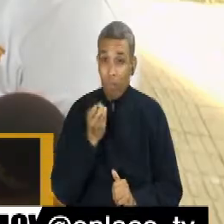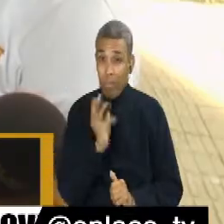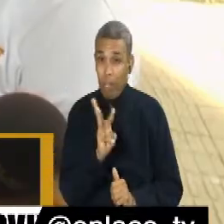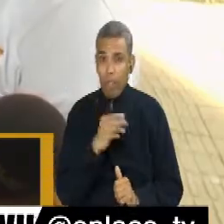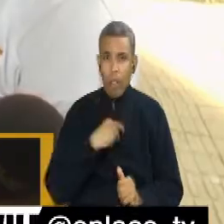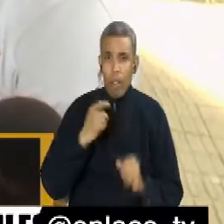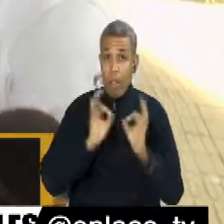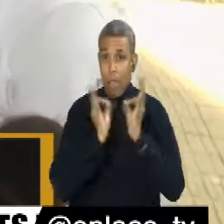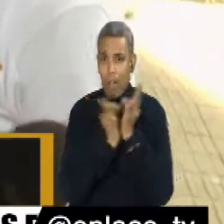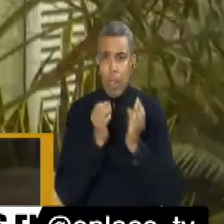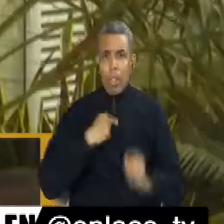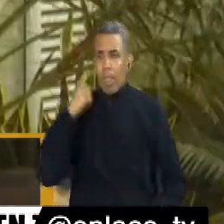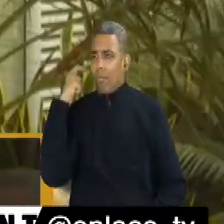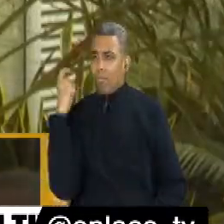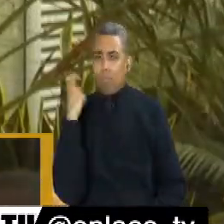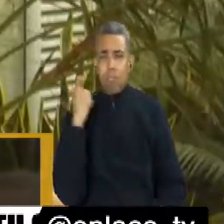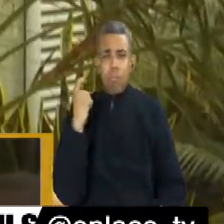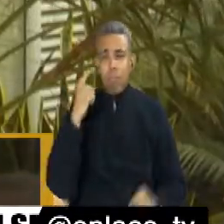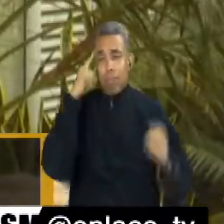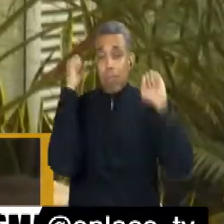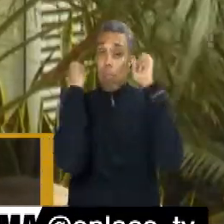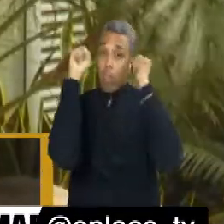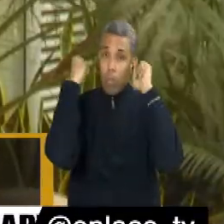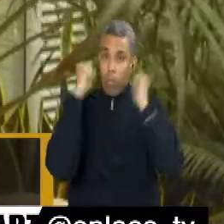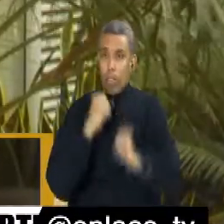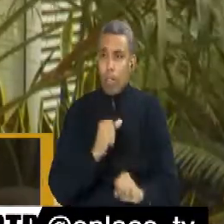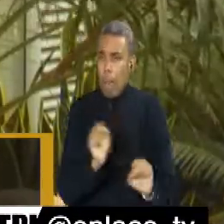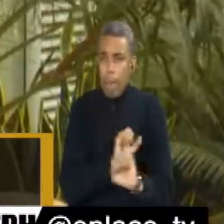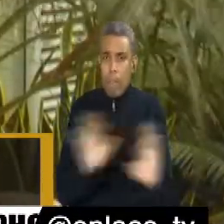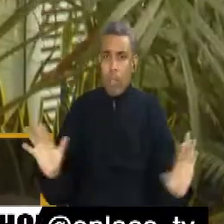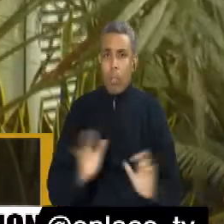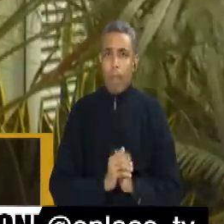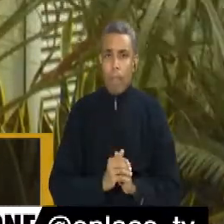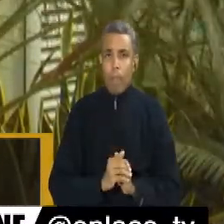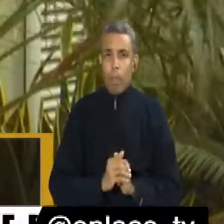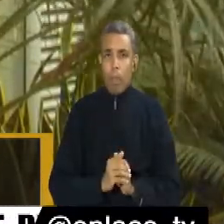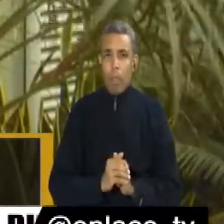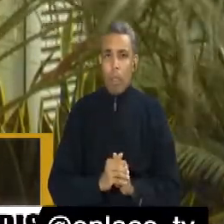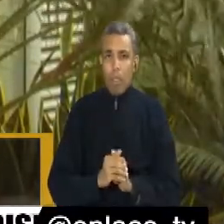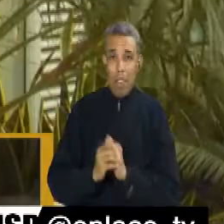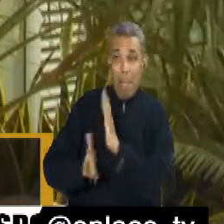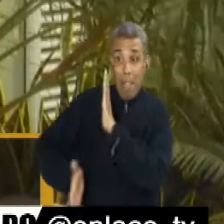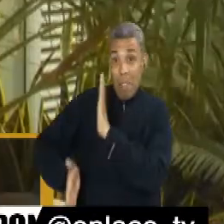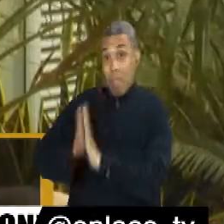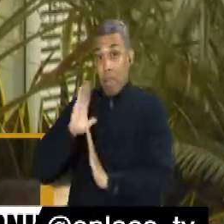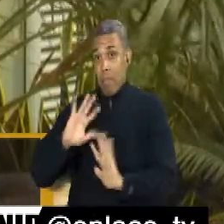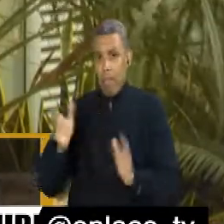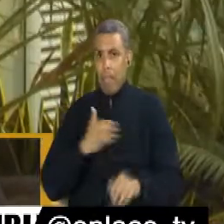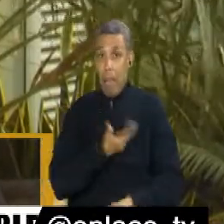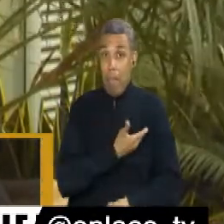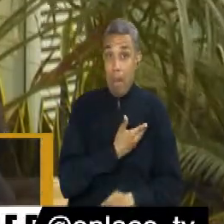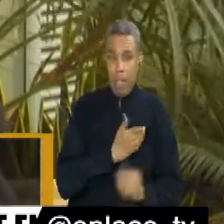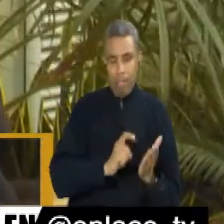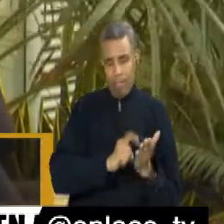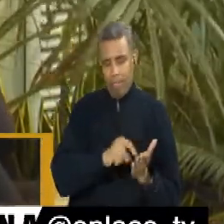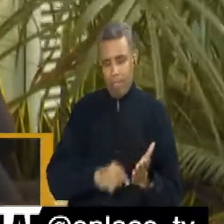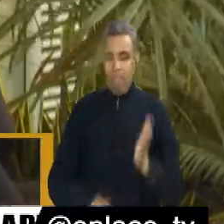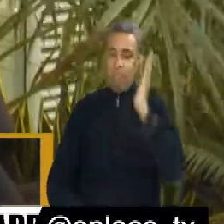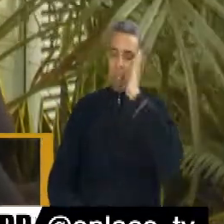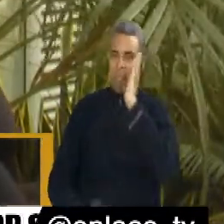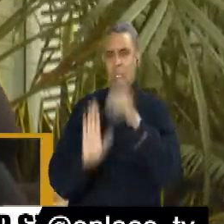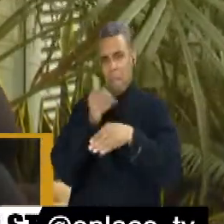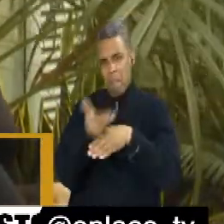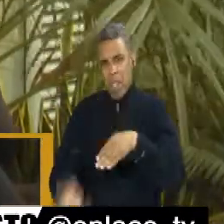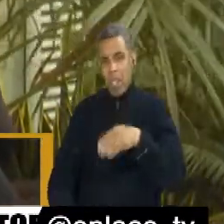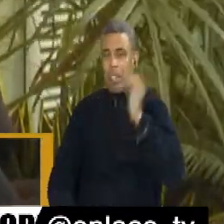sin tener razón alguna de su paradero. Ese mismo día en la tarde, a las 3 de la tarde, Mi mamá lo llamó y salía buzón de mensajes. De en